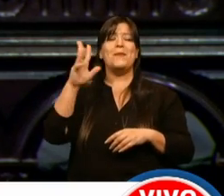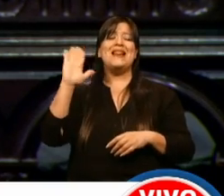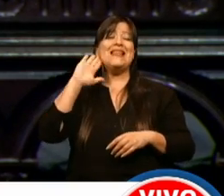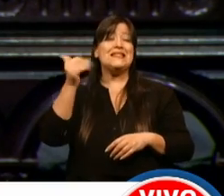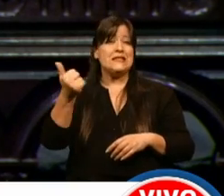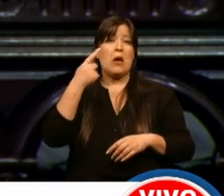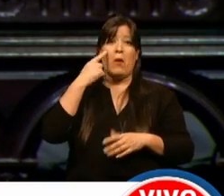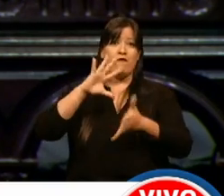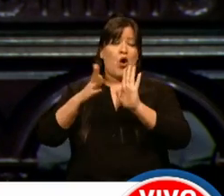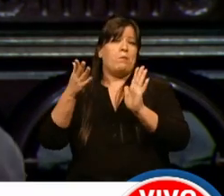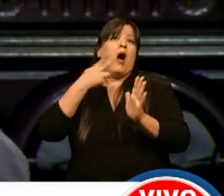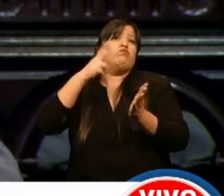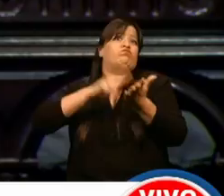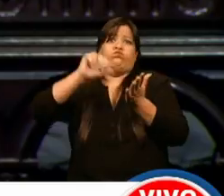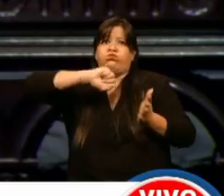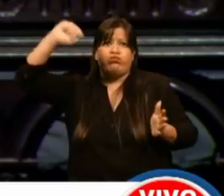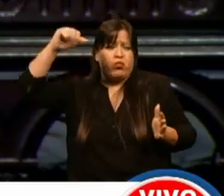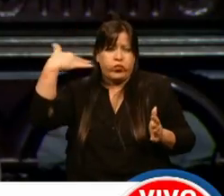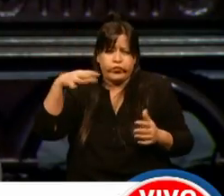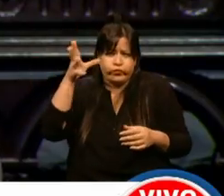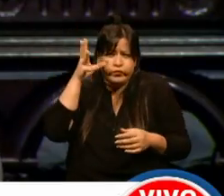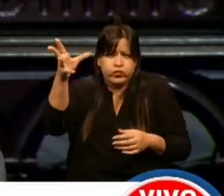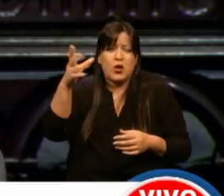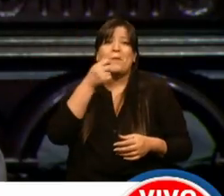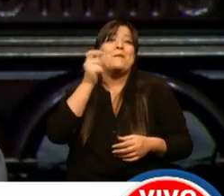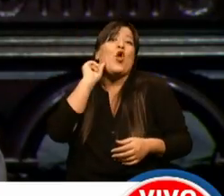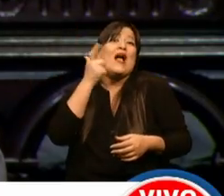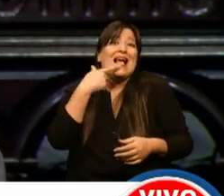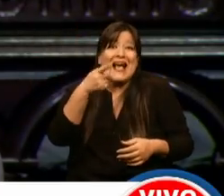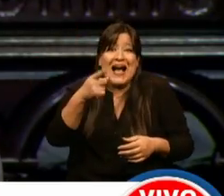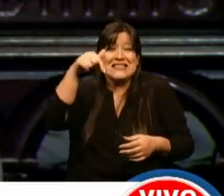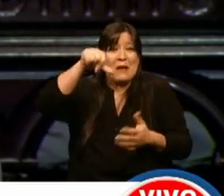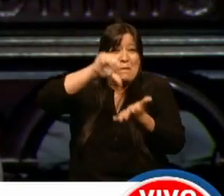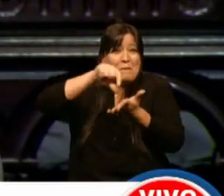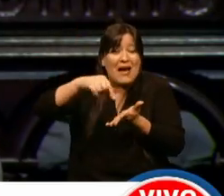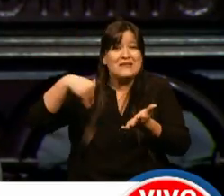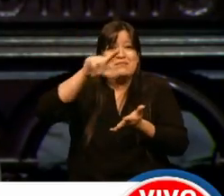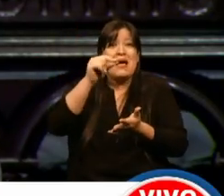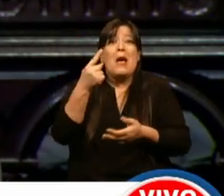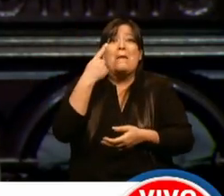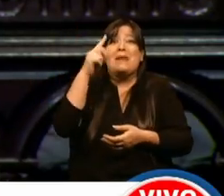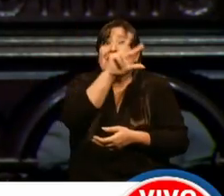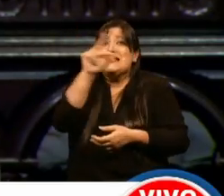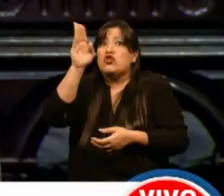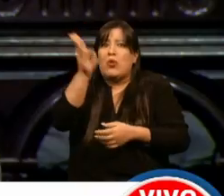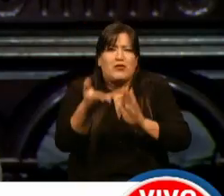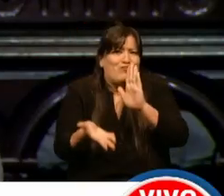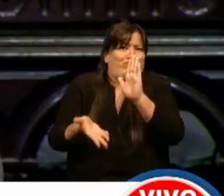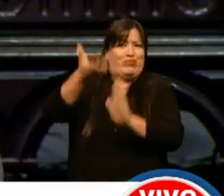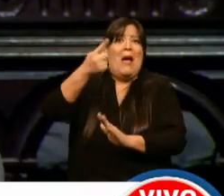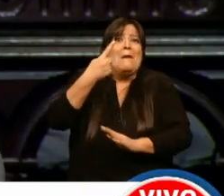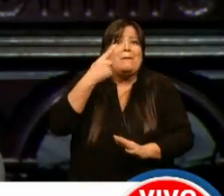vean cómo se justificaban los tarifazos tarifazos que niega en el gas en el país llegaron a mil 300 por ciento mil